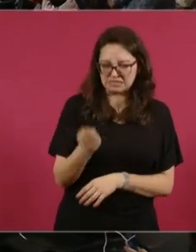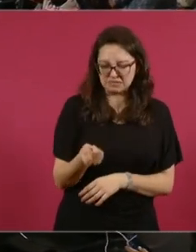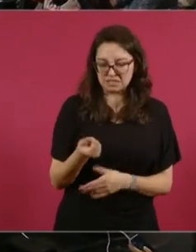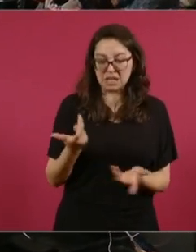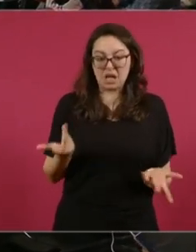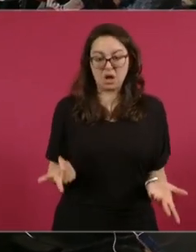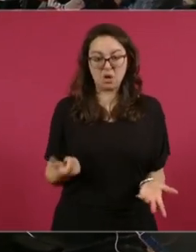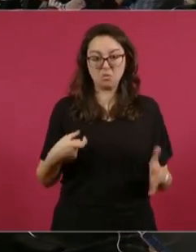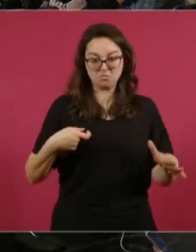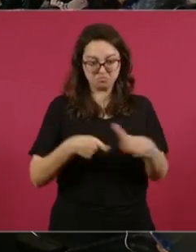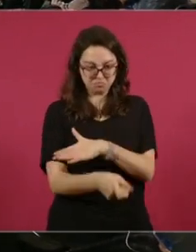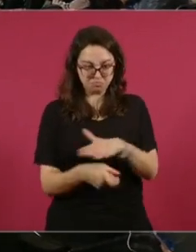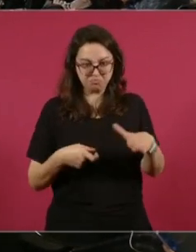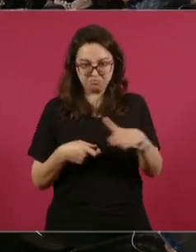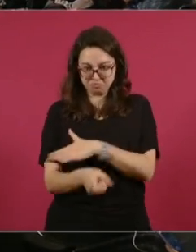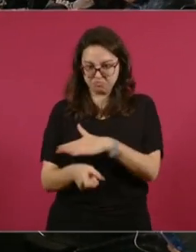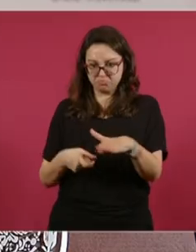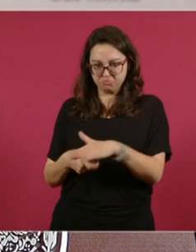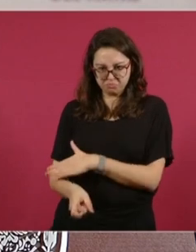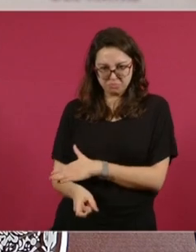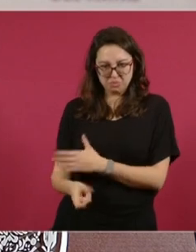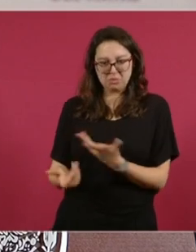se entiende más robot.